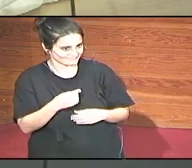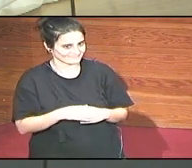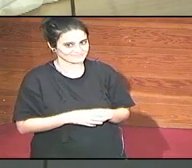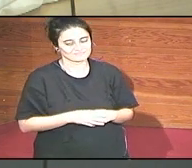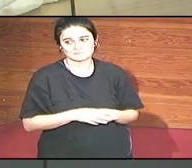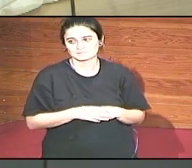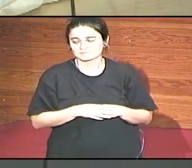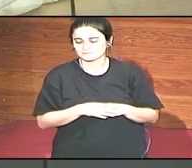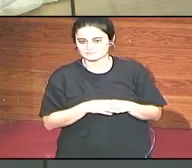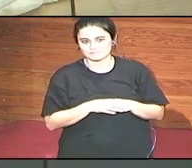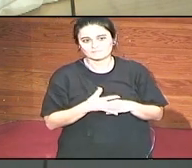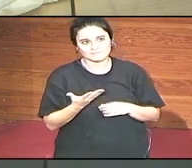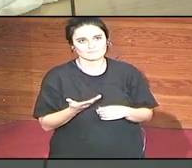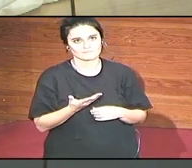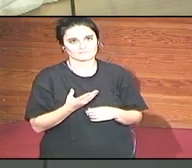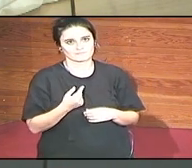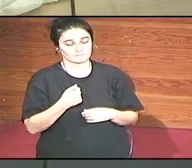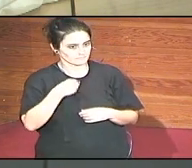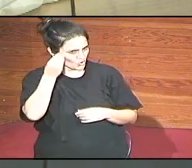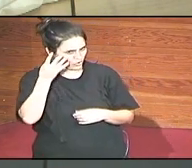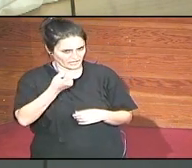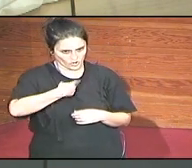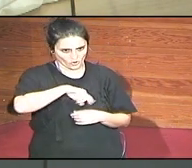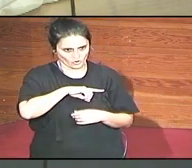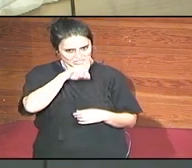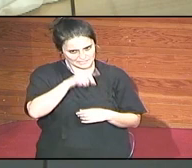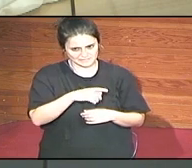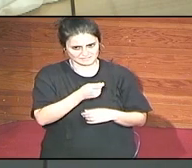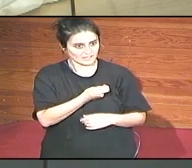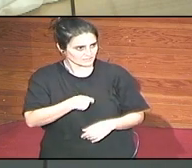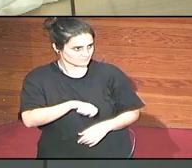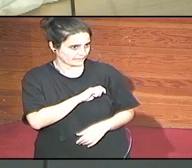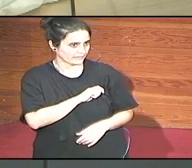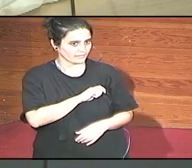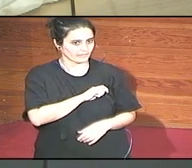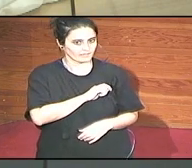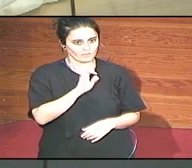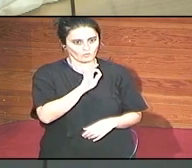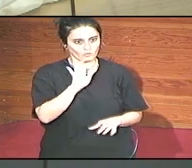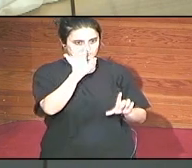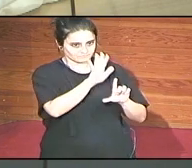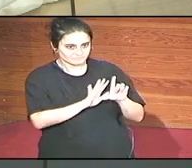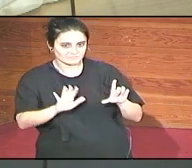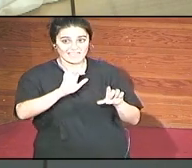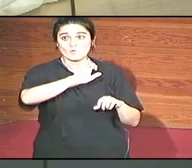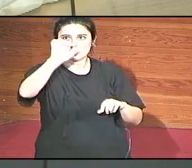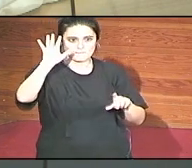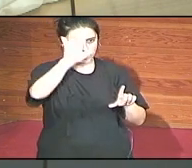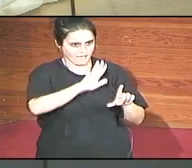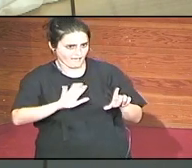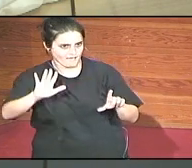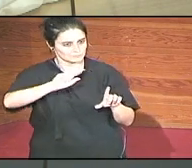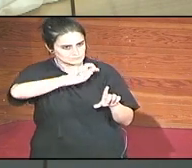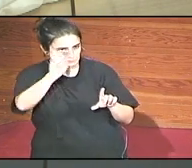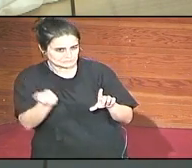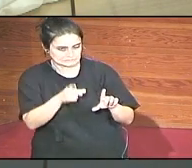es no hay como que si la hay pero yo creo que nosotros también en españa o en diferentes lugares en europa también hay situaciones de la